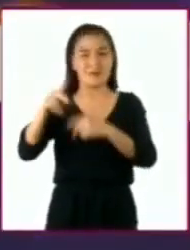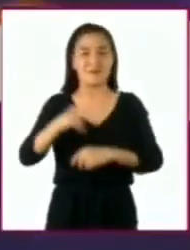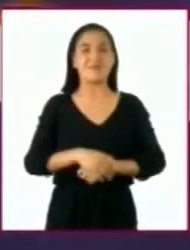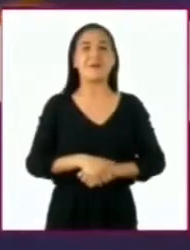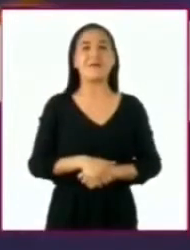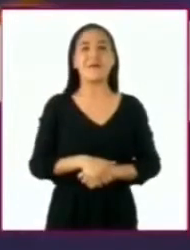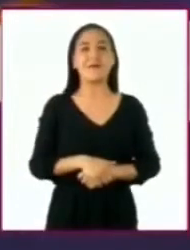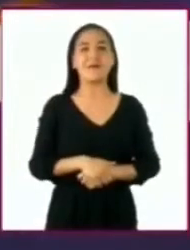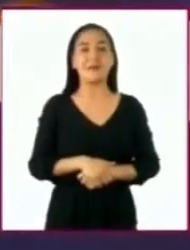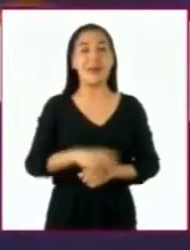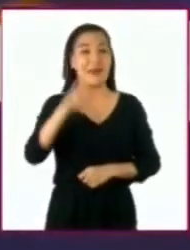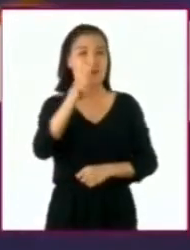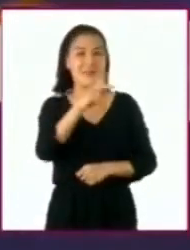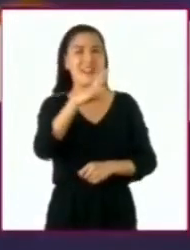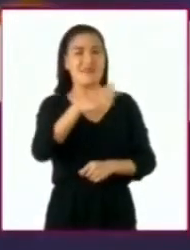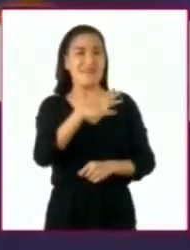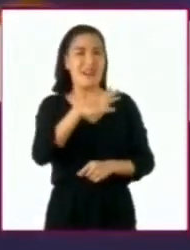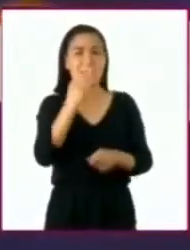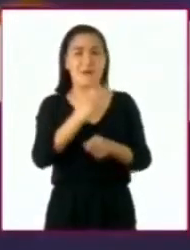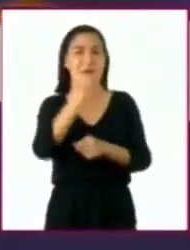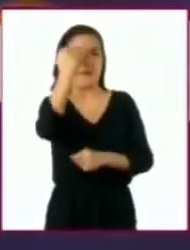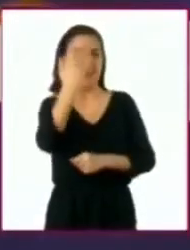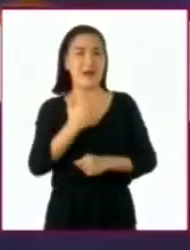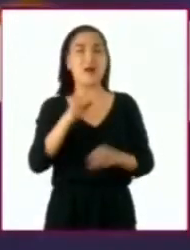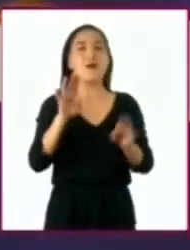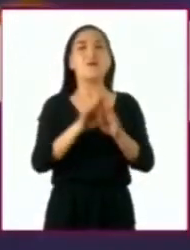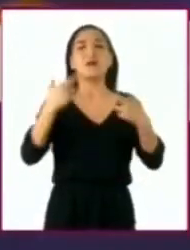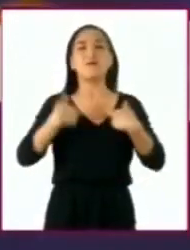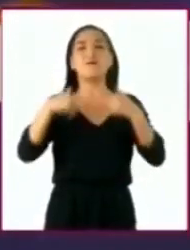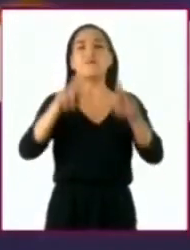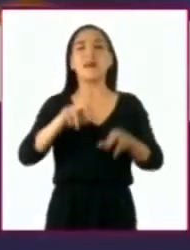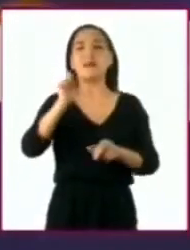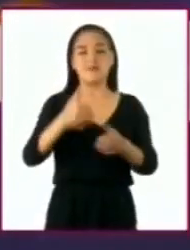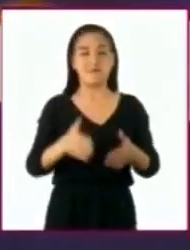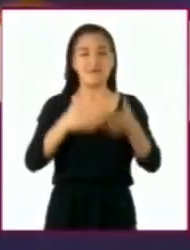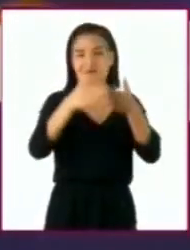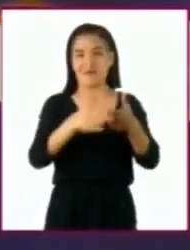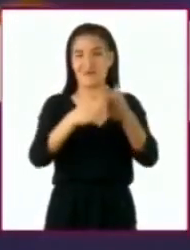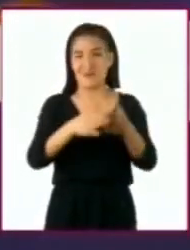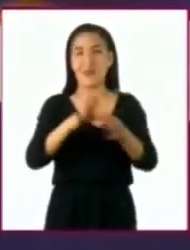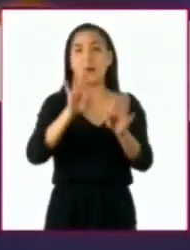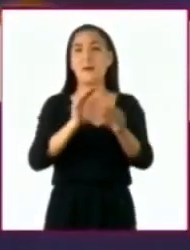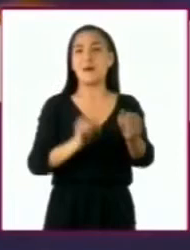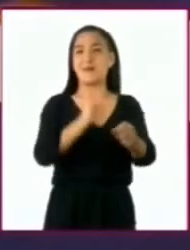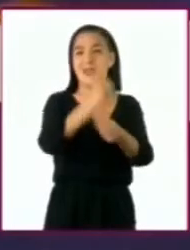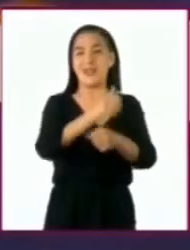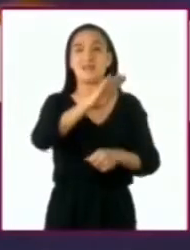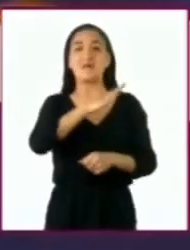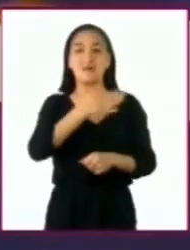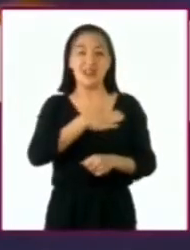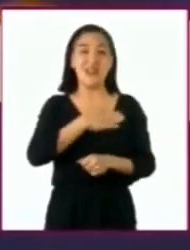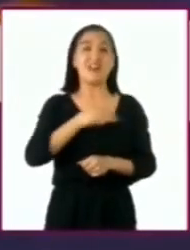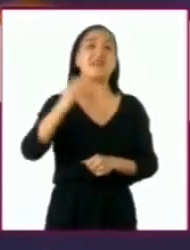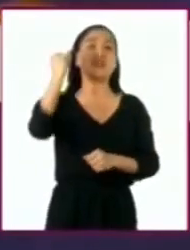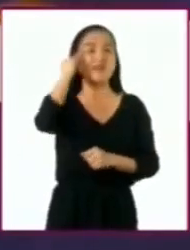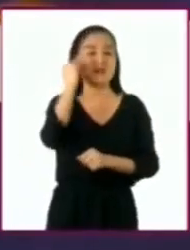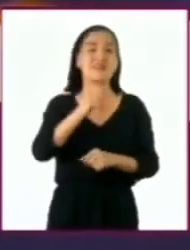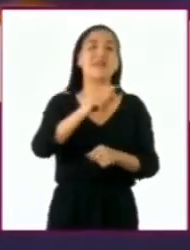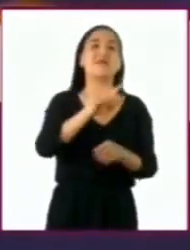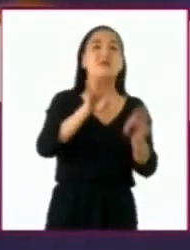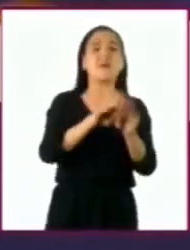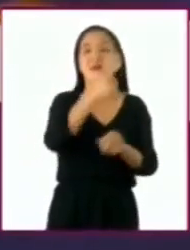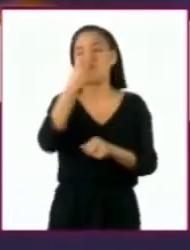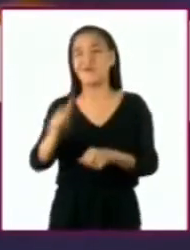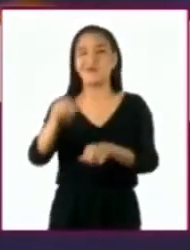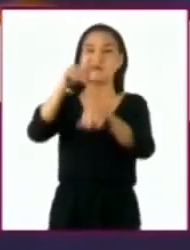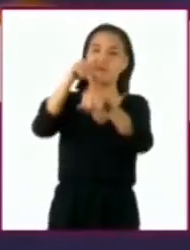La escena posiblemente representa a conquistadores españoles e indígenas conquistados, es decir, encomenderos